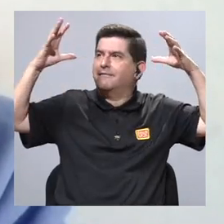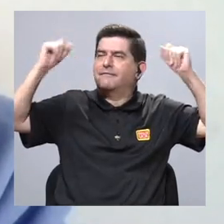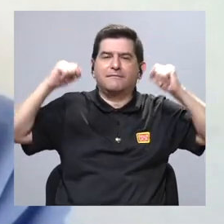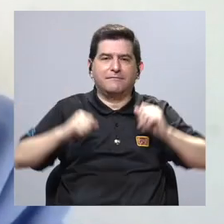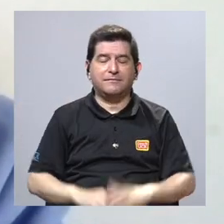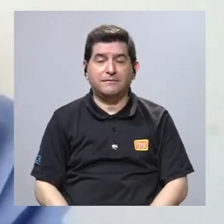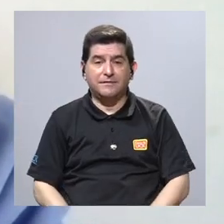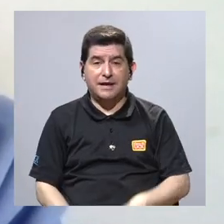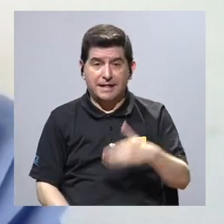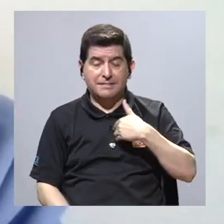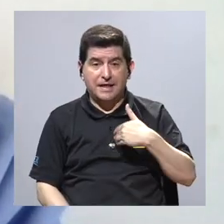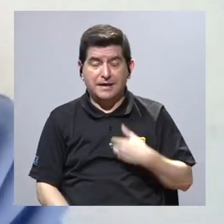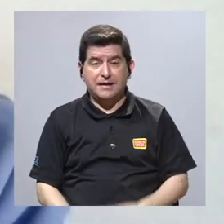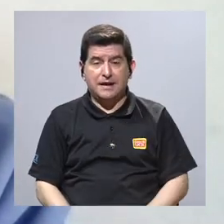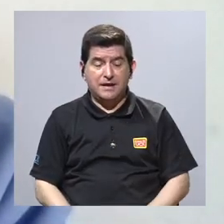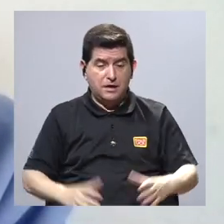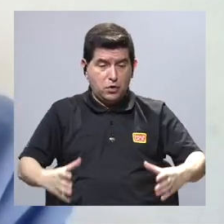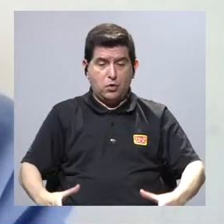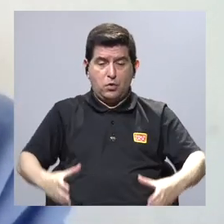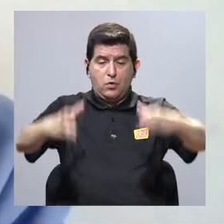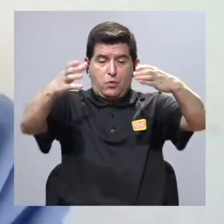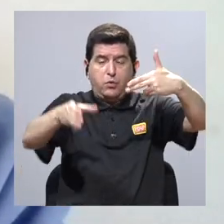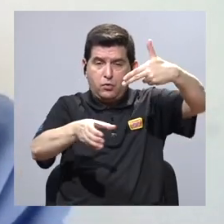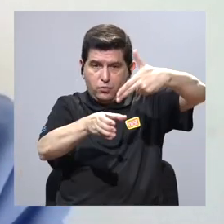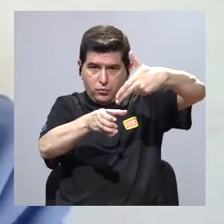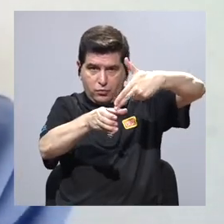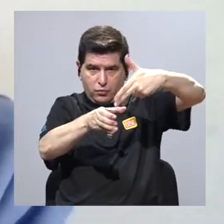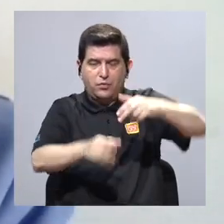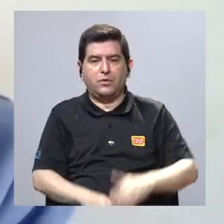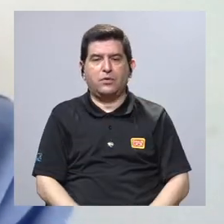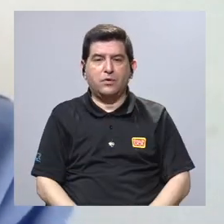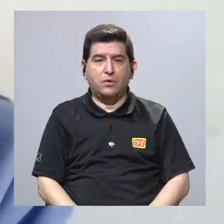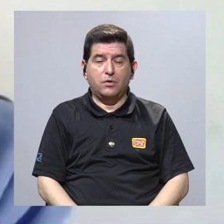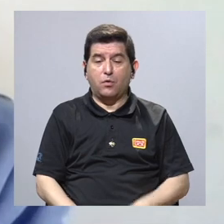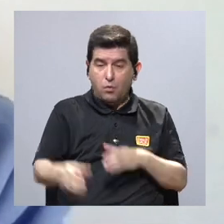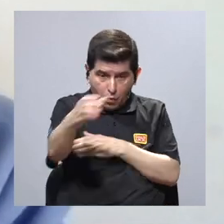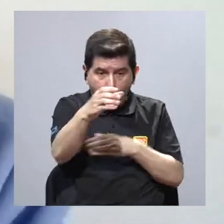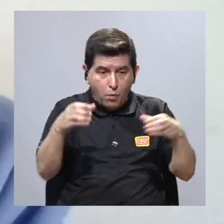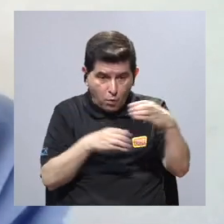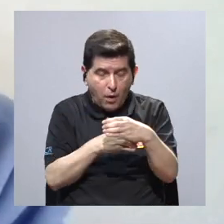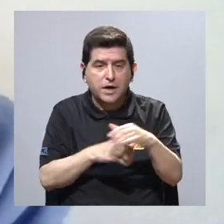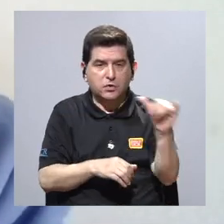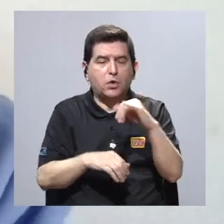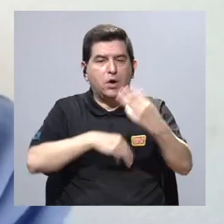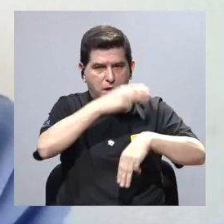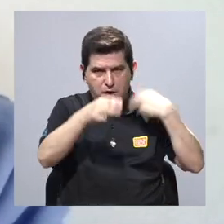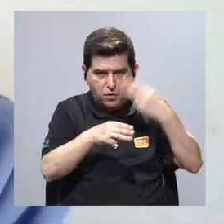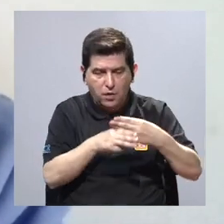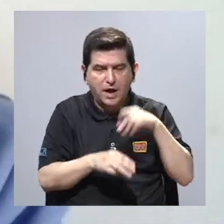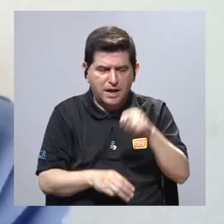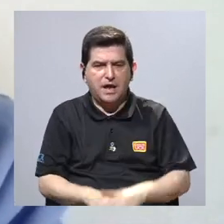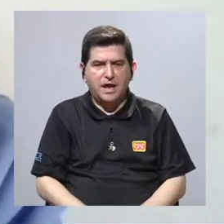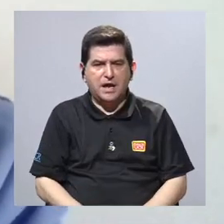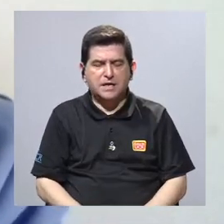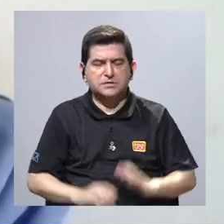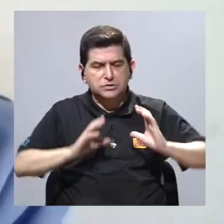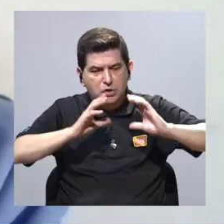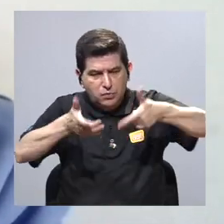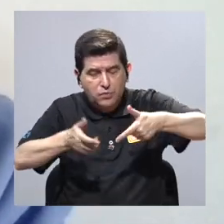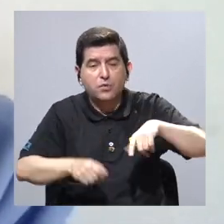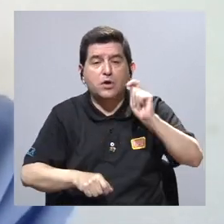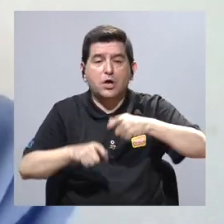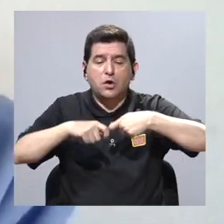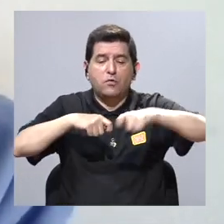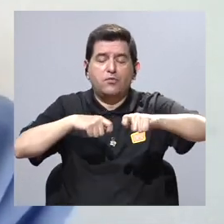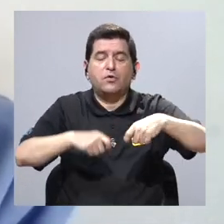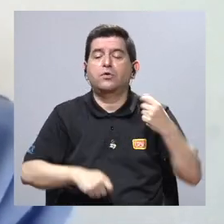que tenemos un estañón de gasolina, que tenemos una habitación que sería el mundo, regamos ese estañón y tiramos un fósforo,